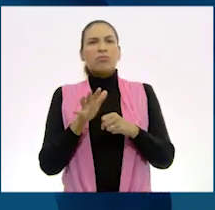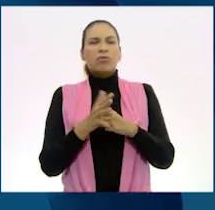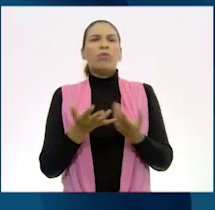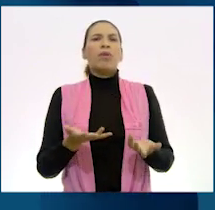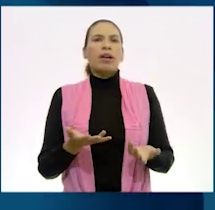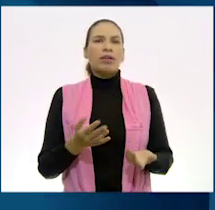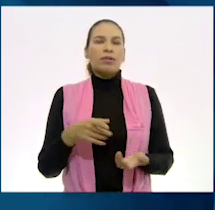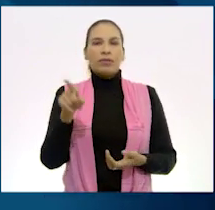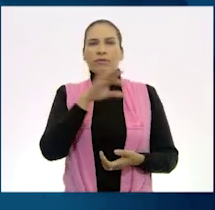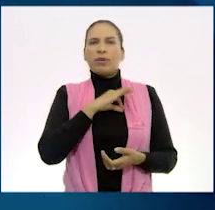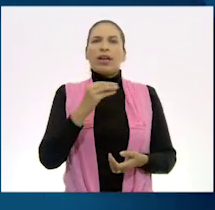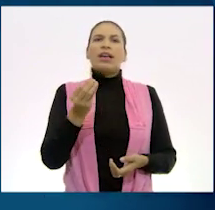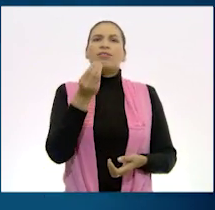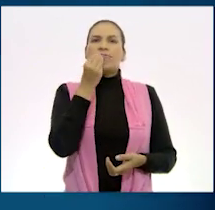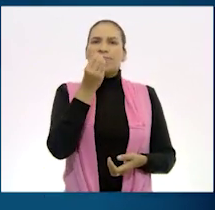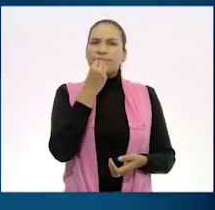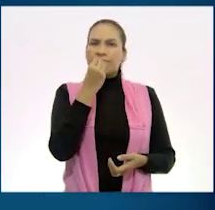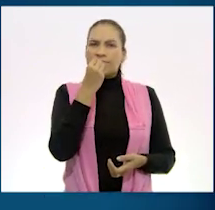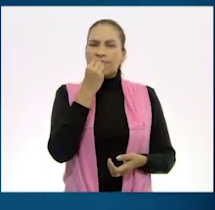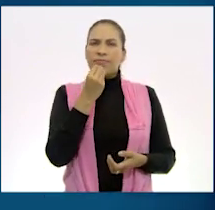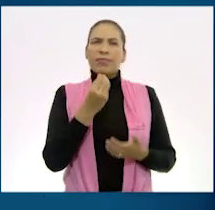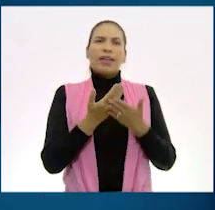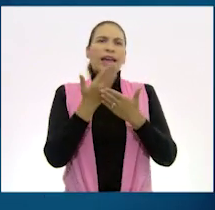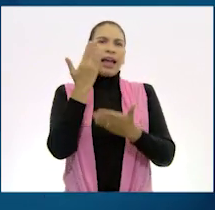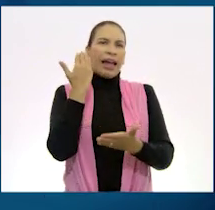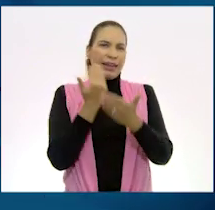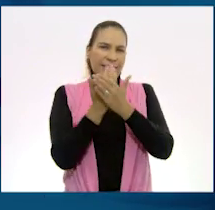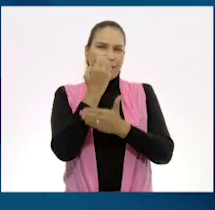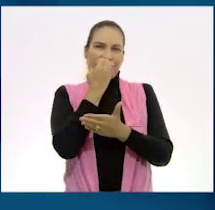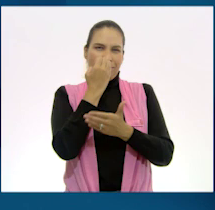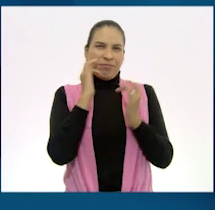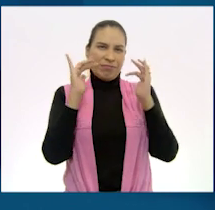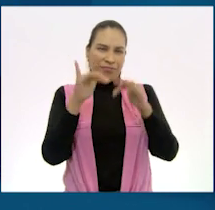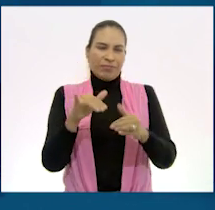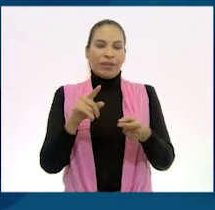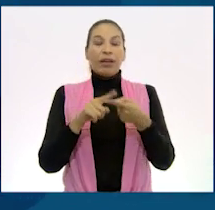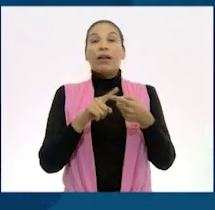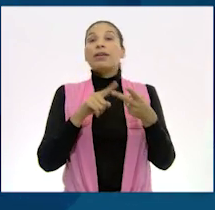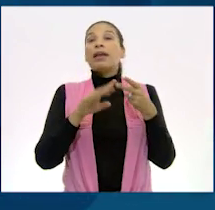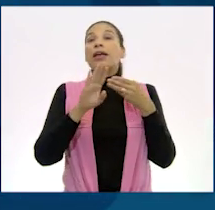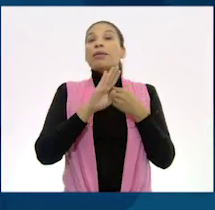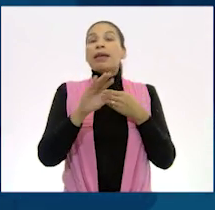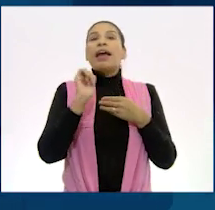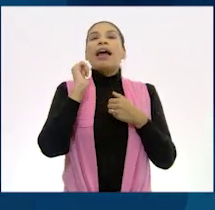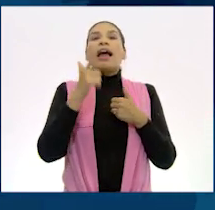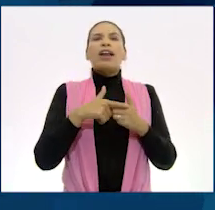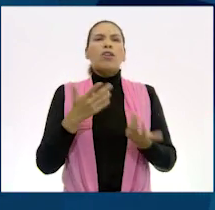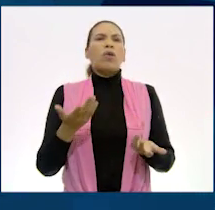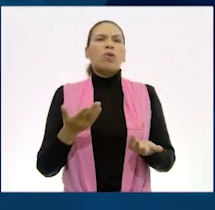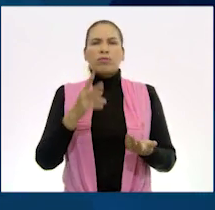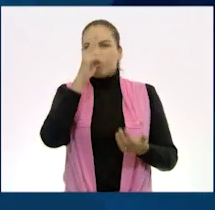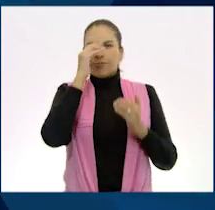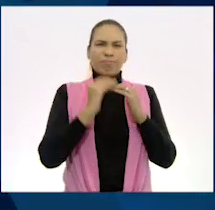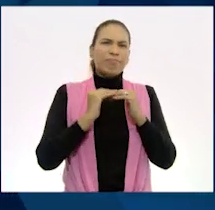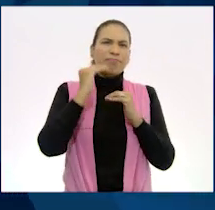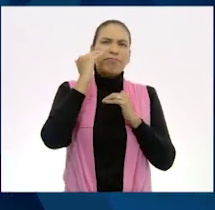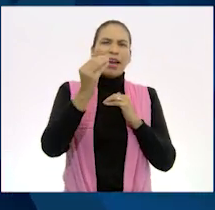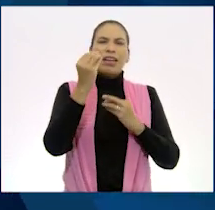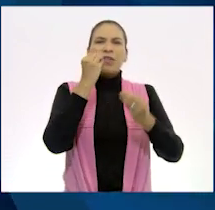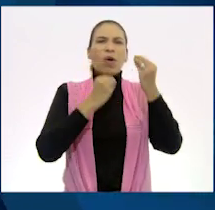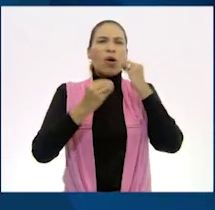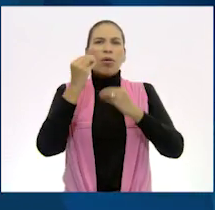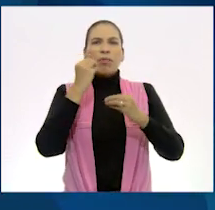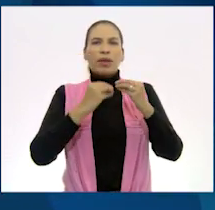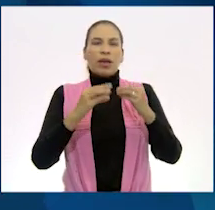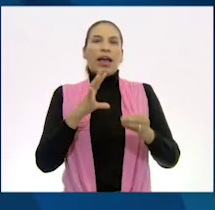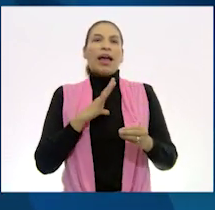puedes desayunar antes de asistir a la escuela, evitar el consumo excesivo de alimentos